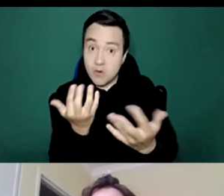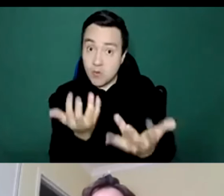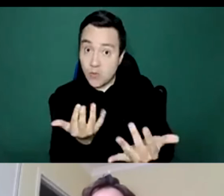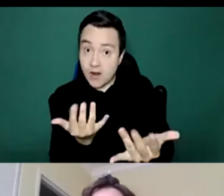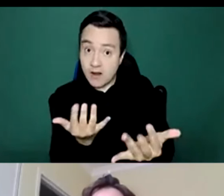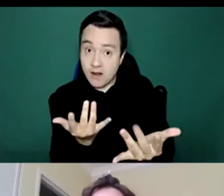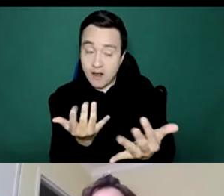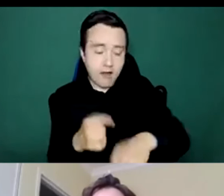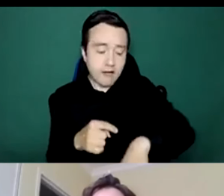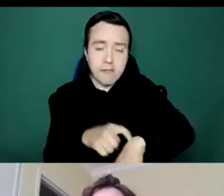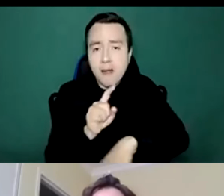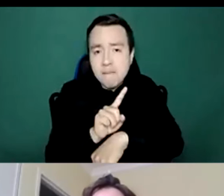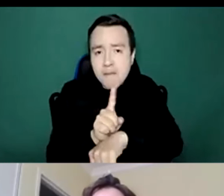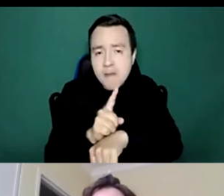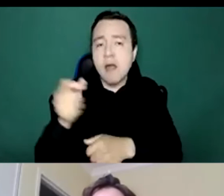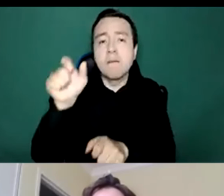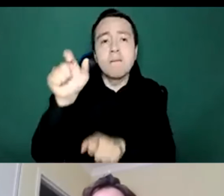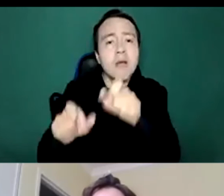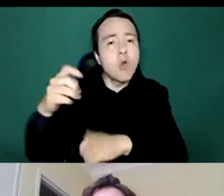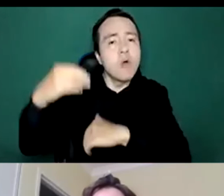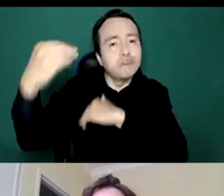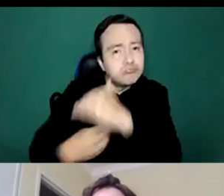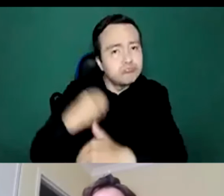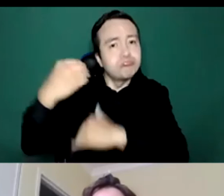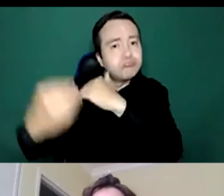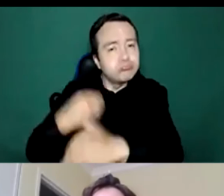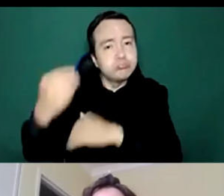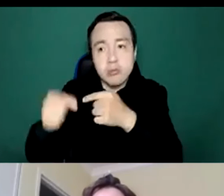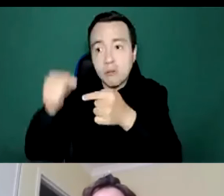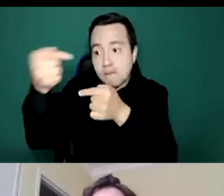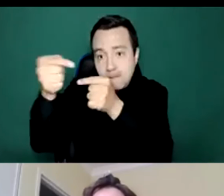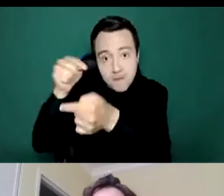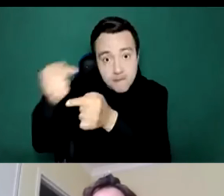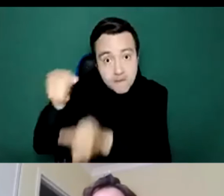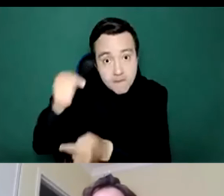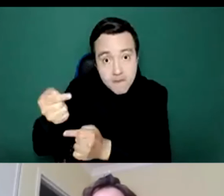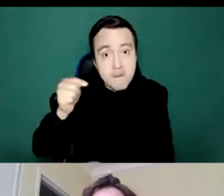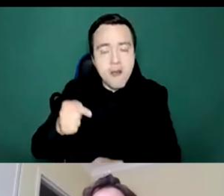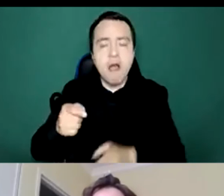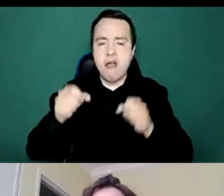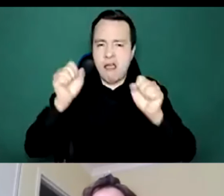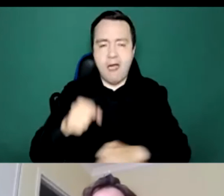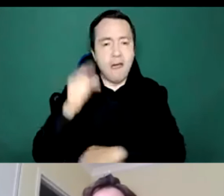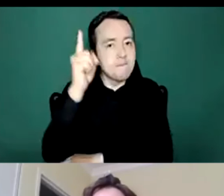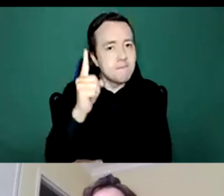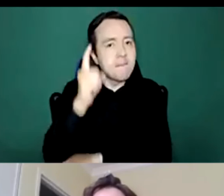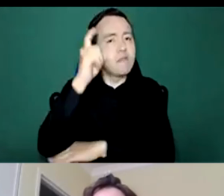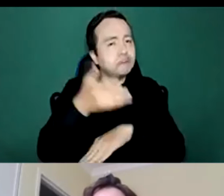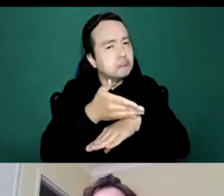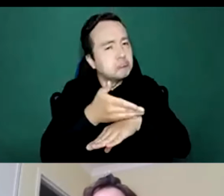la sala y comenzaremos la sesión en un par de minutos.